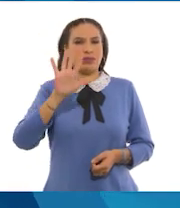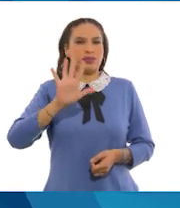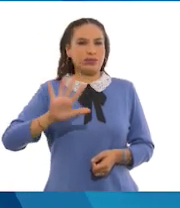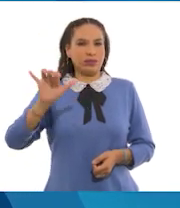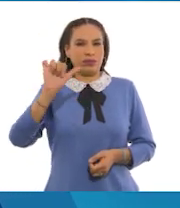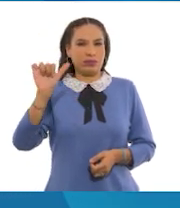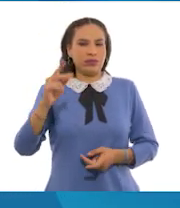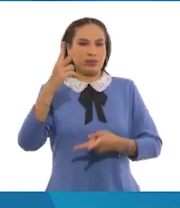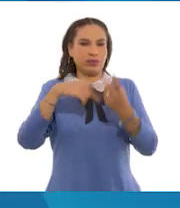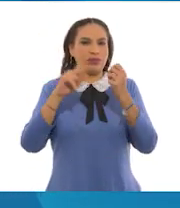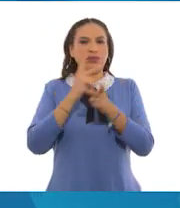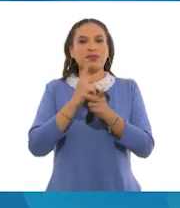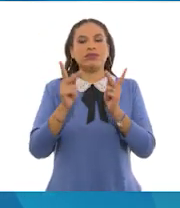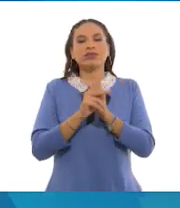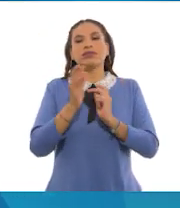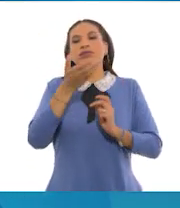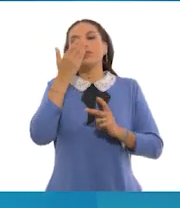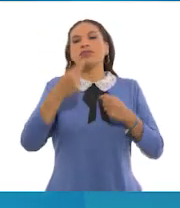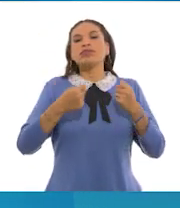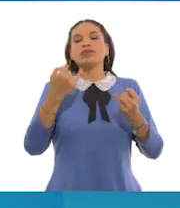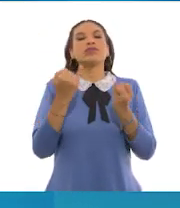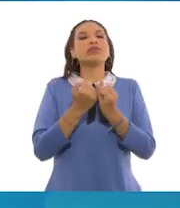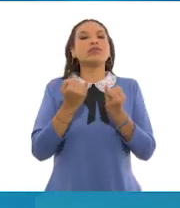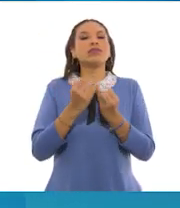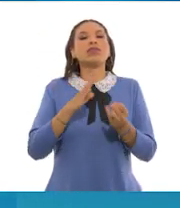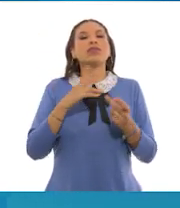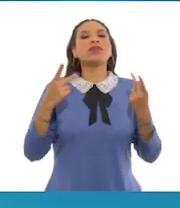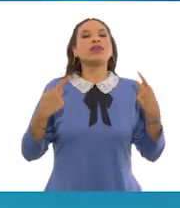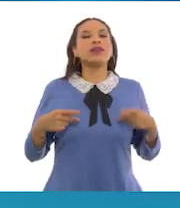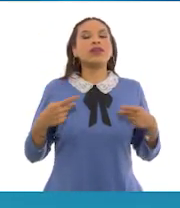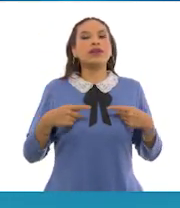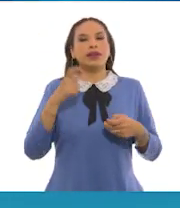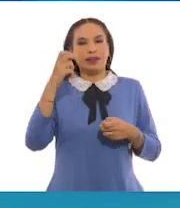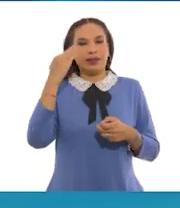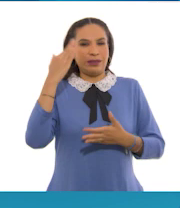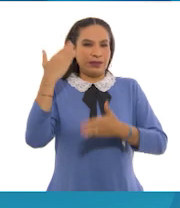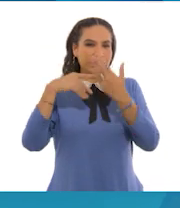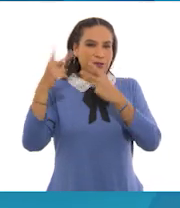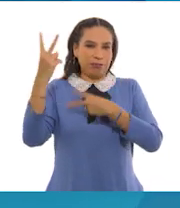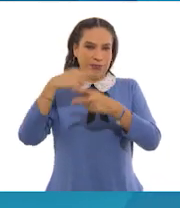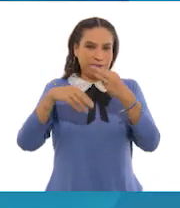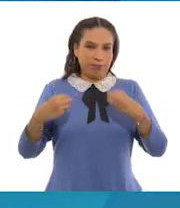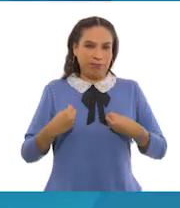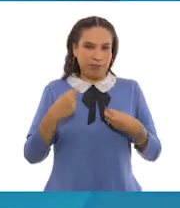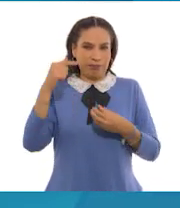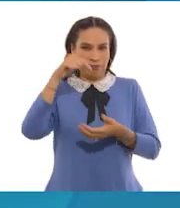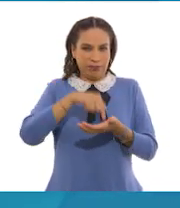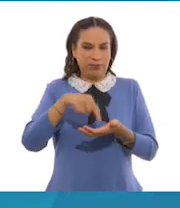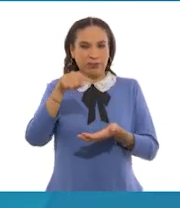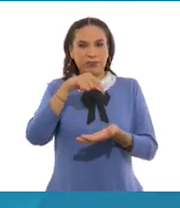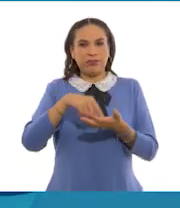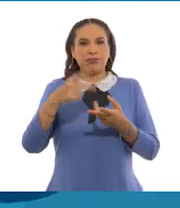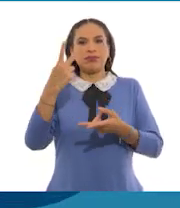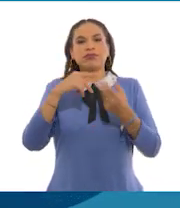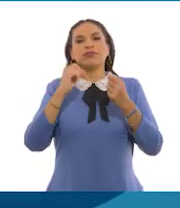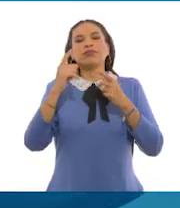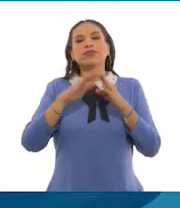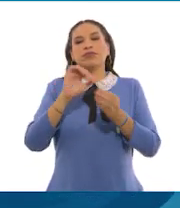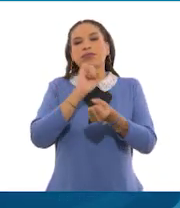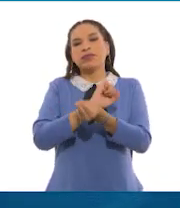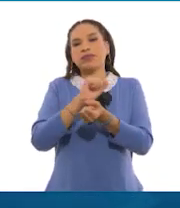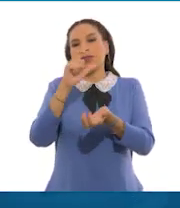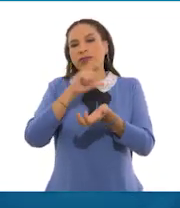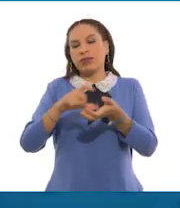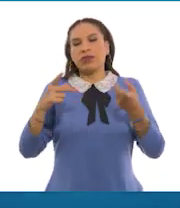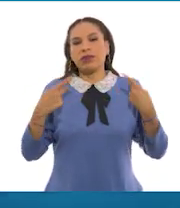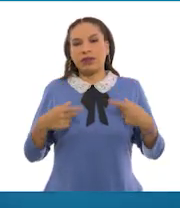no solo llegaron productos o tradiciones, puesto que también hubo personas de aquellas tierras que vinieron a vivir aquí. Algunos venían como esclavos comprados